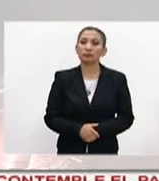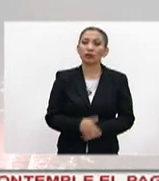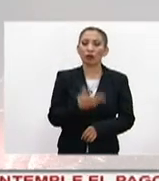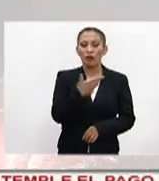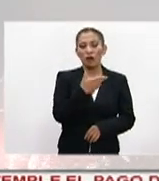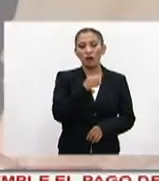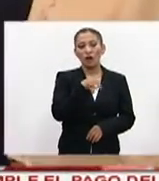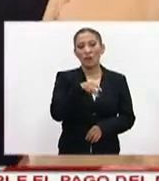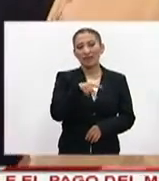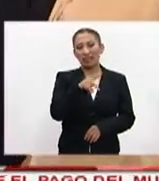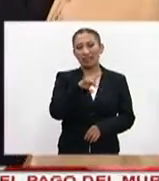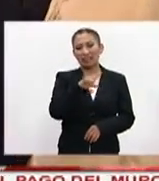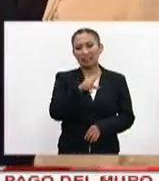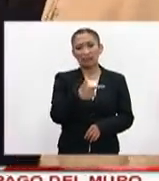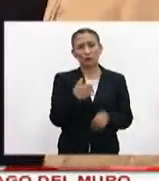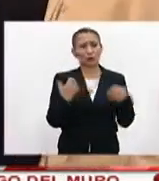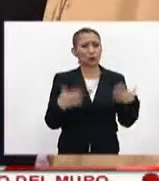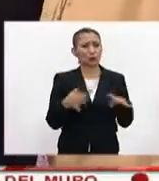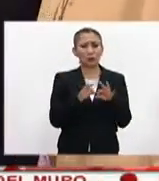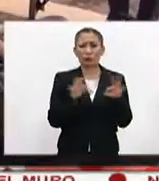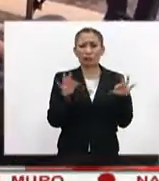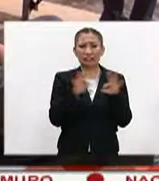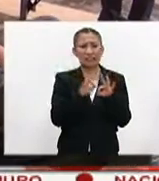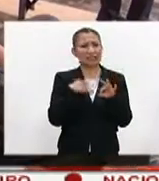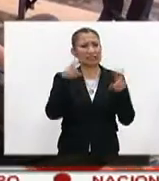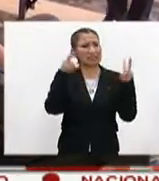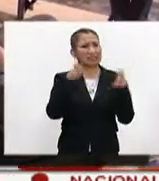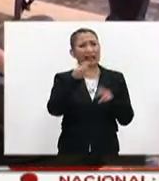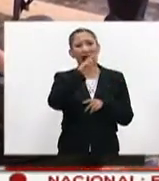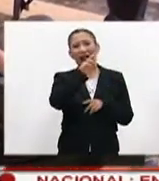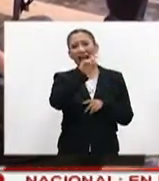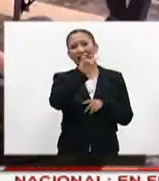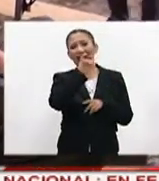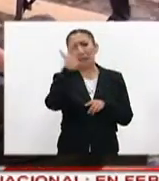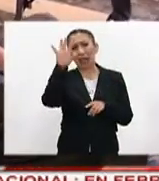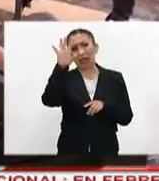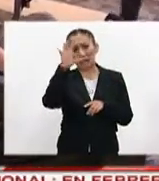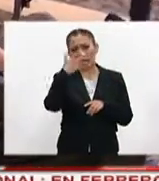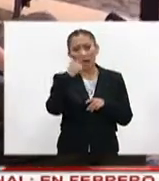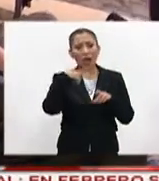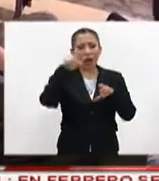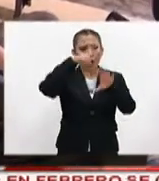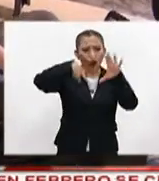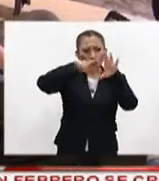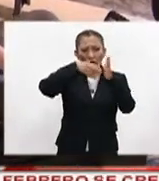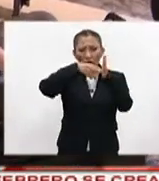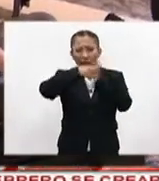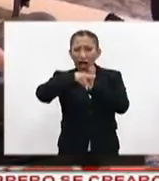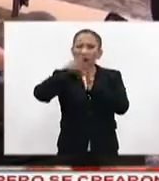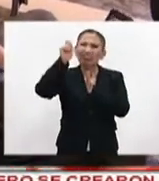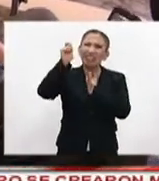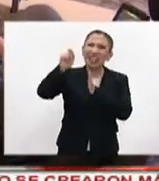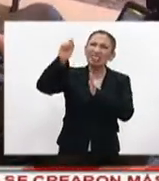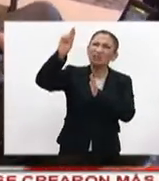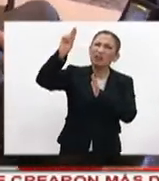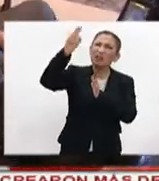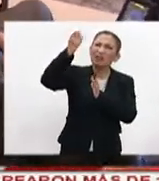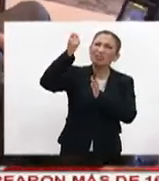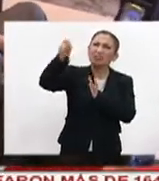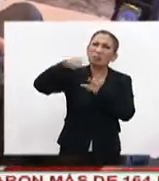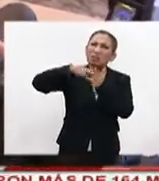Hawking hizo muchas cosas muy importantes, sobre todo en la teoría de la relatividad general, en el estudio de los agujeros negros, del origen del universo.